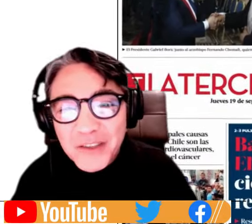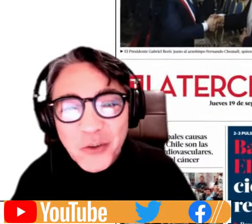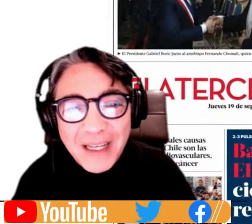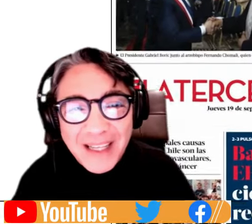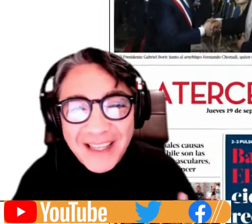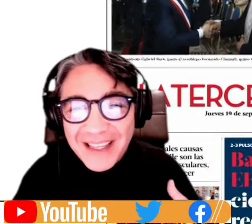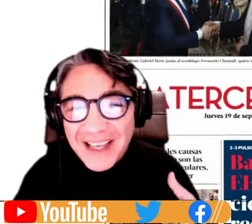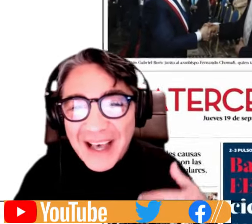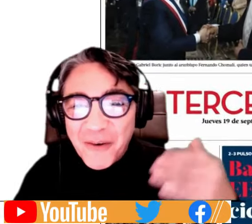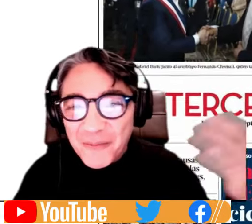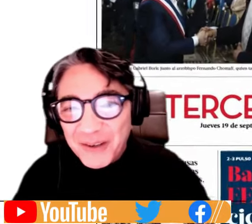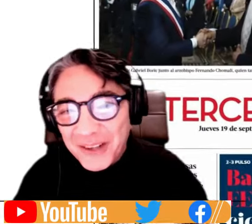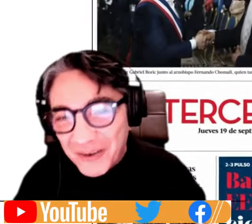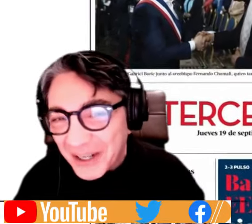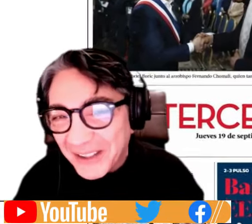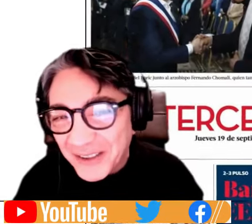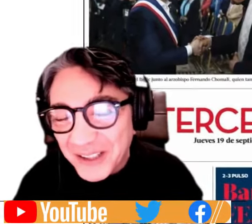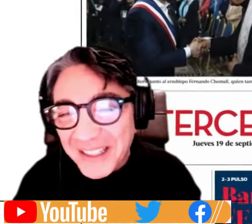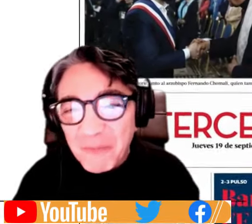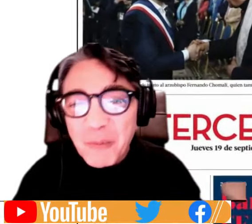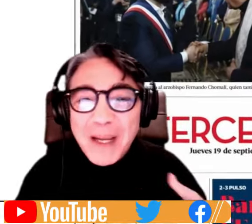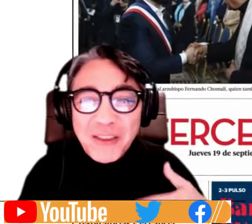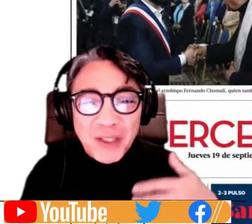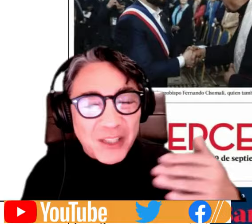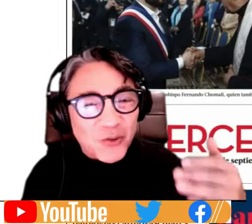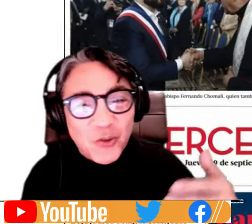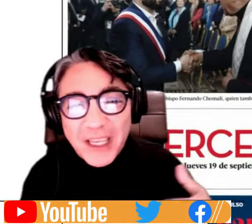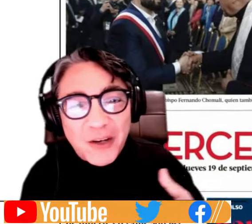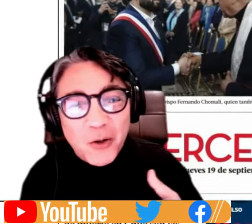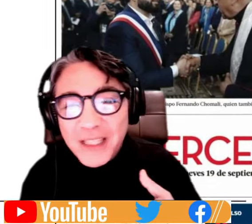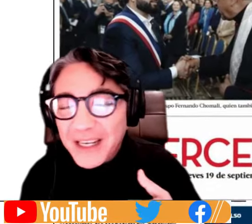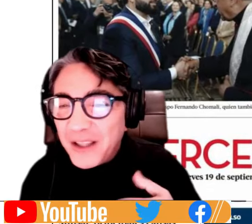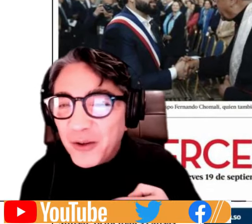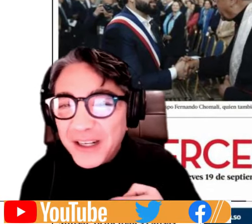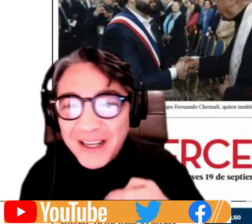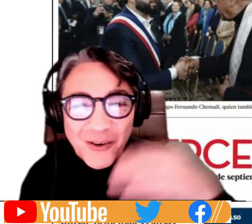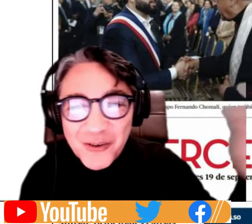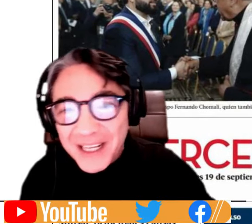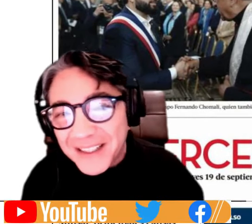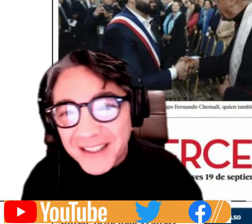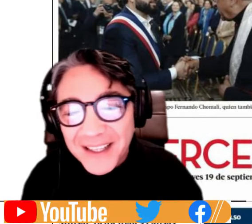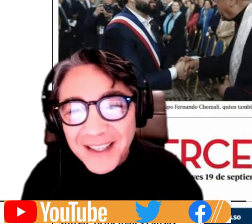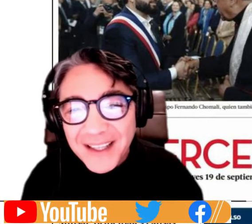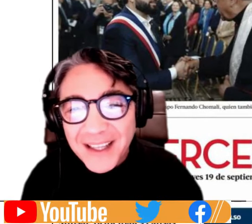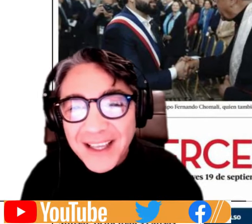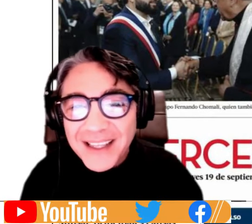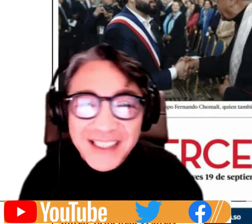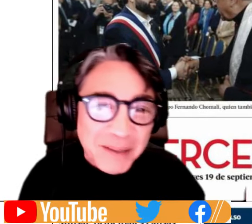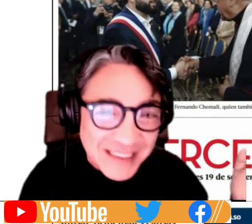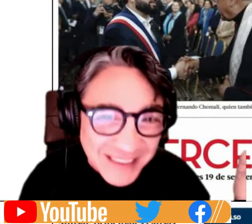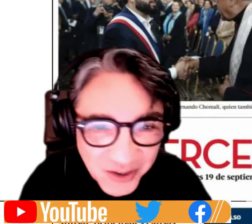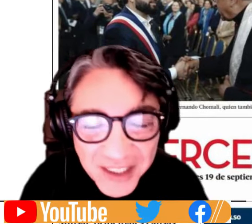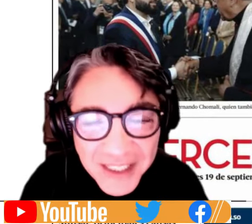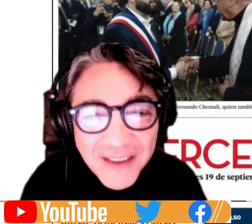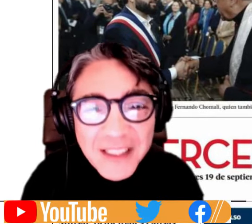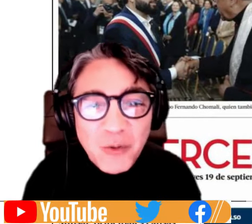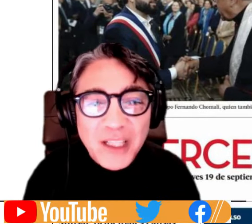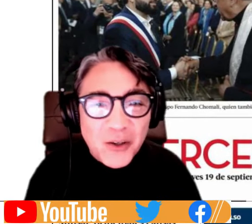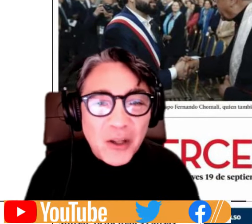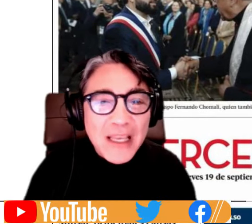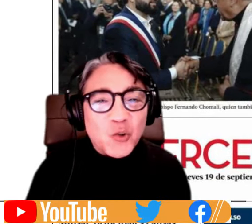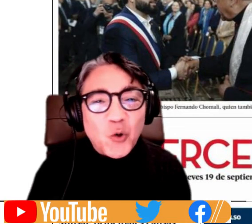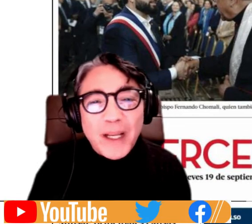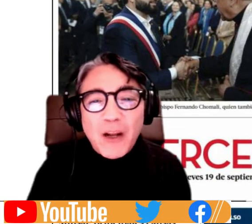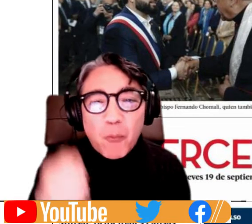llamado de he cho malí a formar un acuerdo por parte de una institución que no ha tenido ninguna representación en este